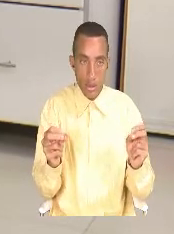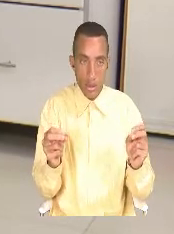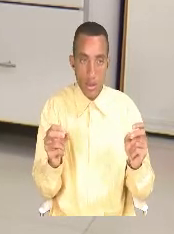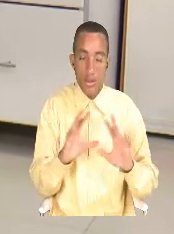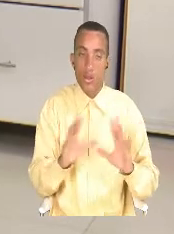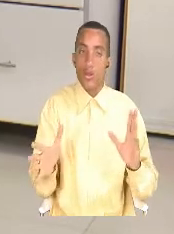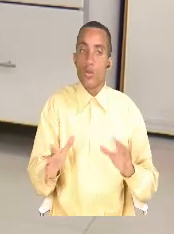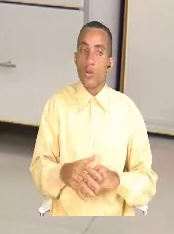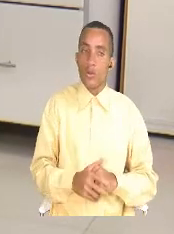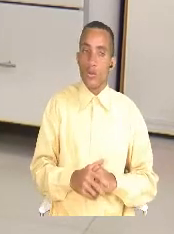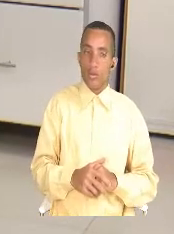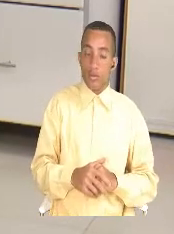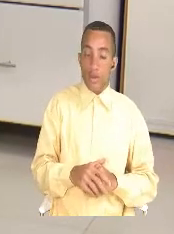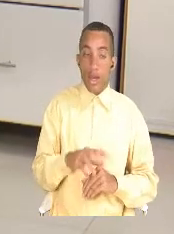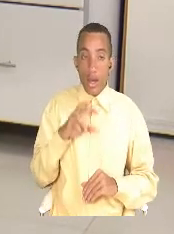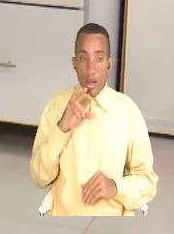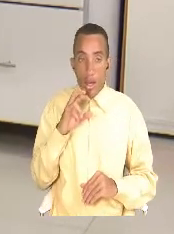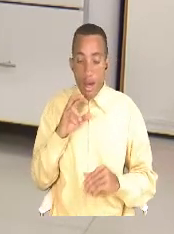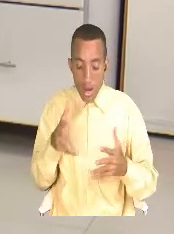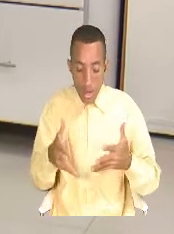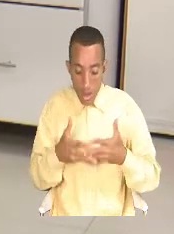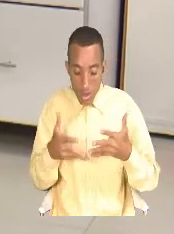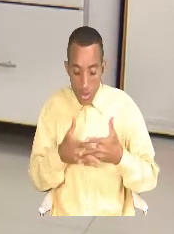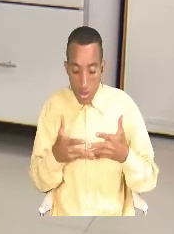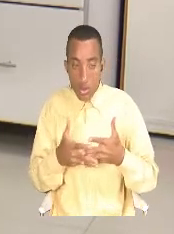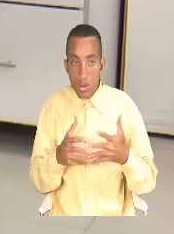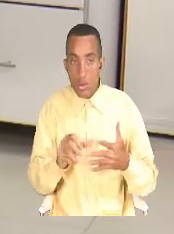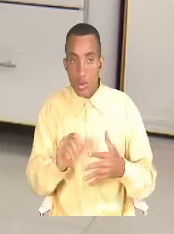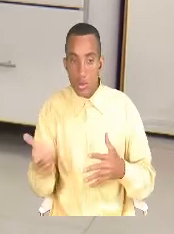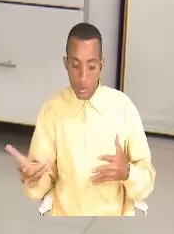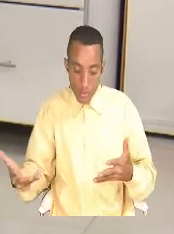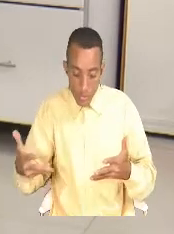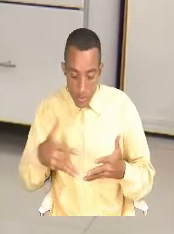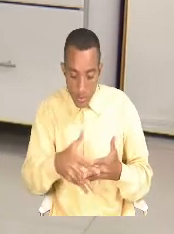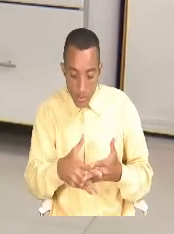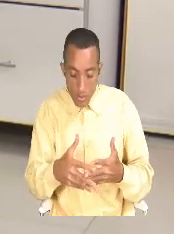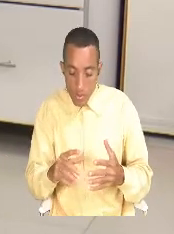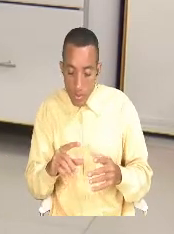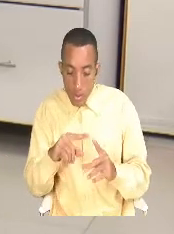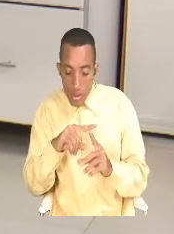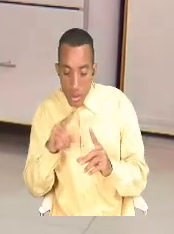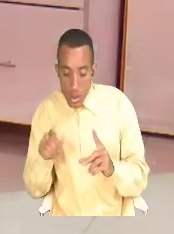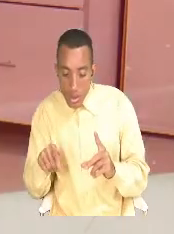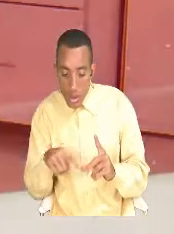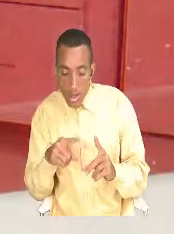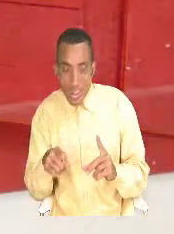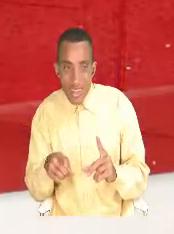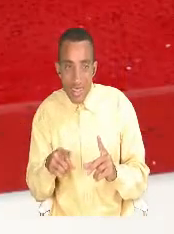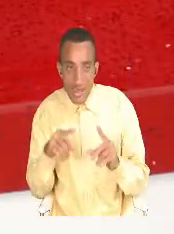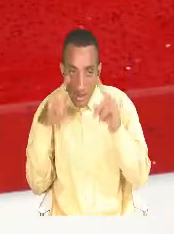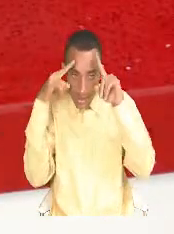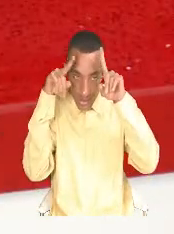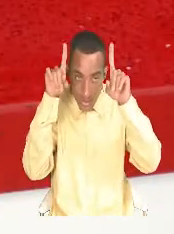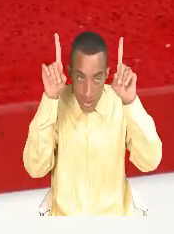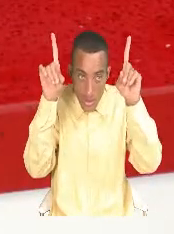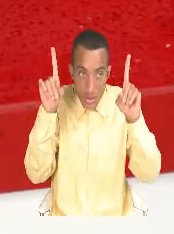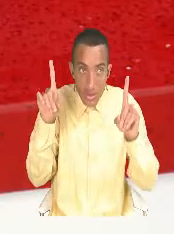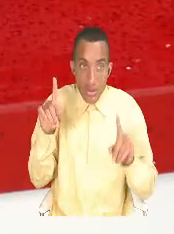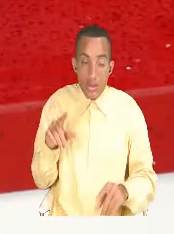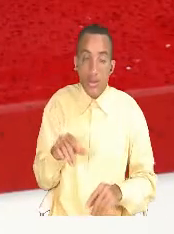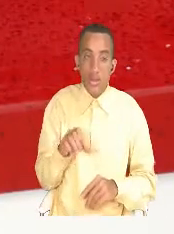camarones. Tenemos en los ingredientes, vamos a utilizar arroz, como saben y lo han visto con nosotros, el arroz es